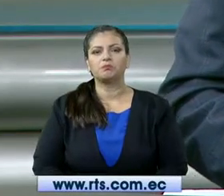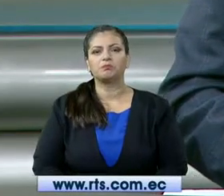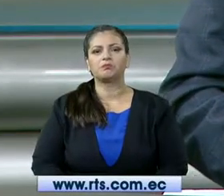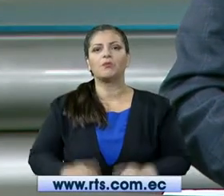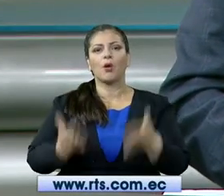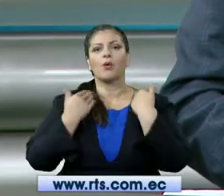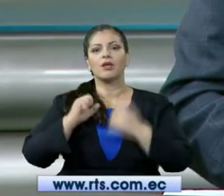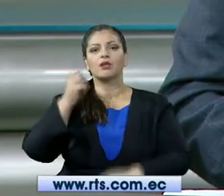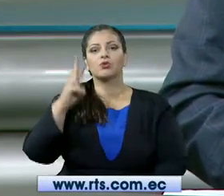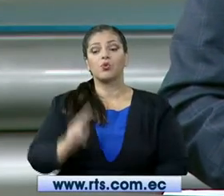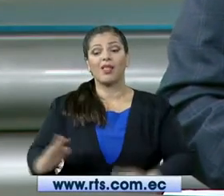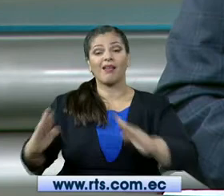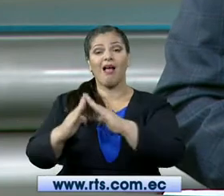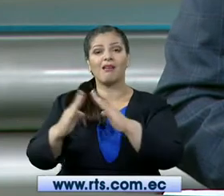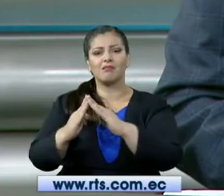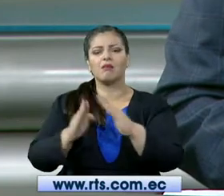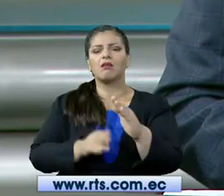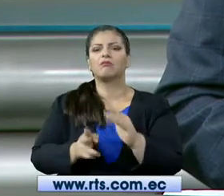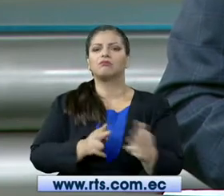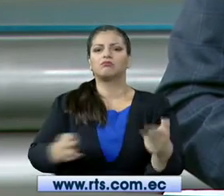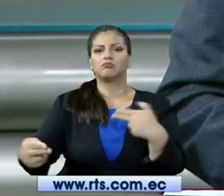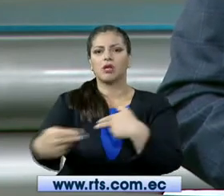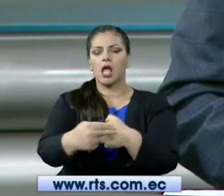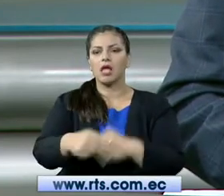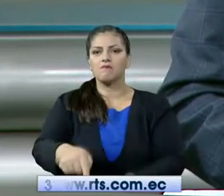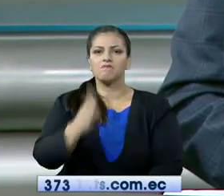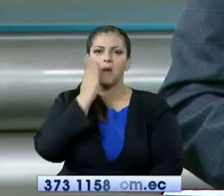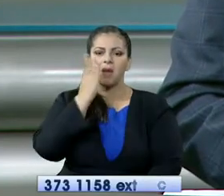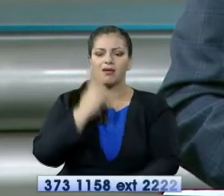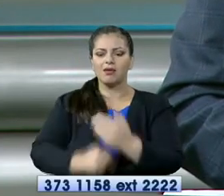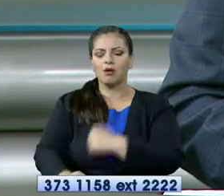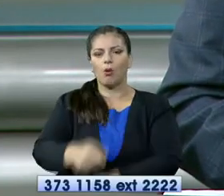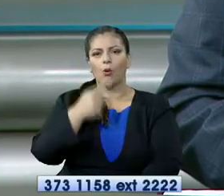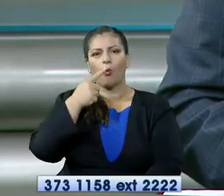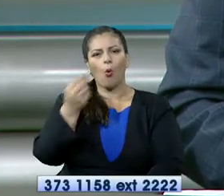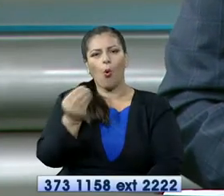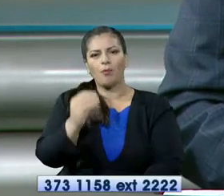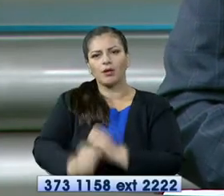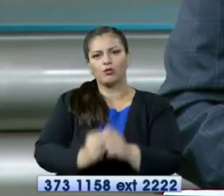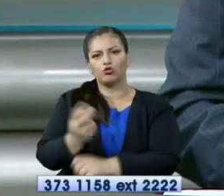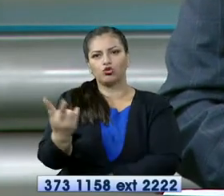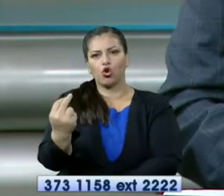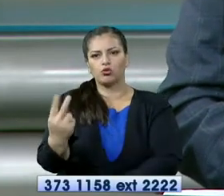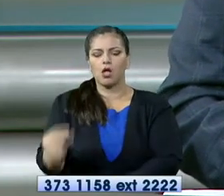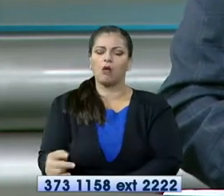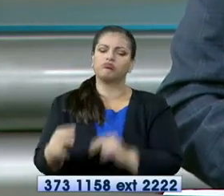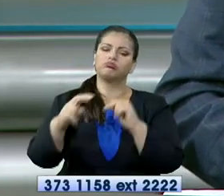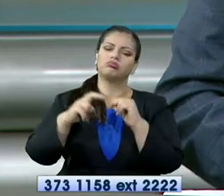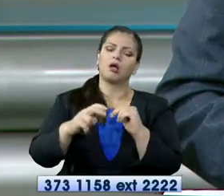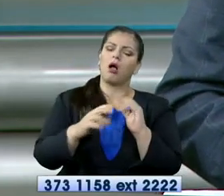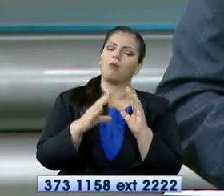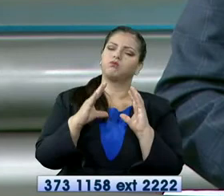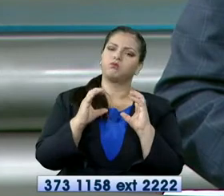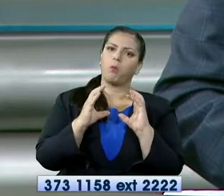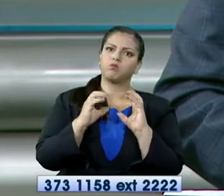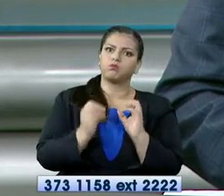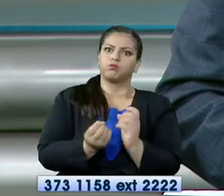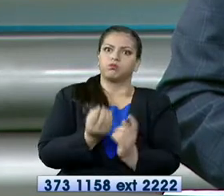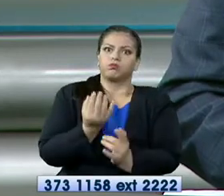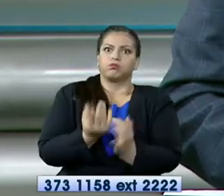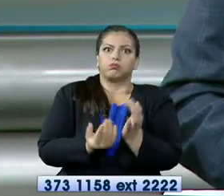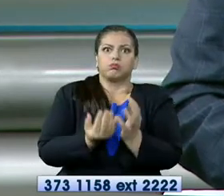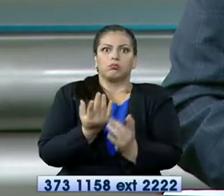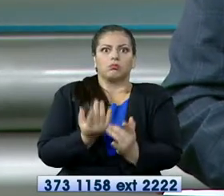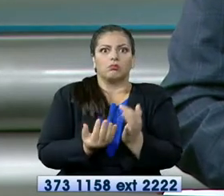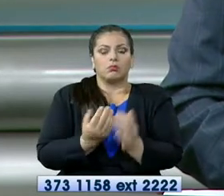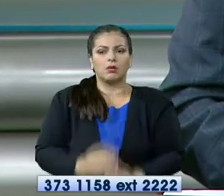sucedió al suroeste de Guayaquil. El mayor Luis Páez del Cuerpo de Bomberos informó que la rápida intervención de los miembros de la Casaca Roja impidió que